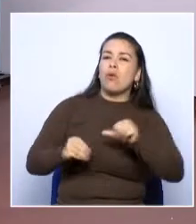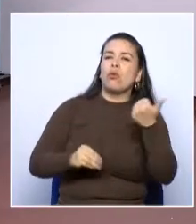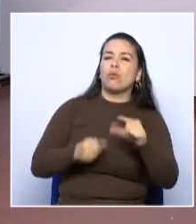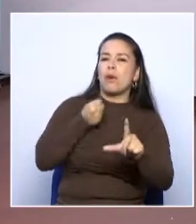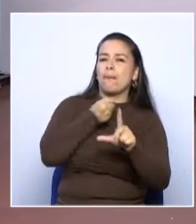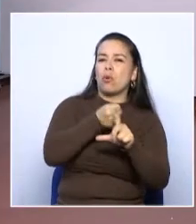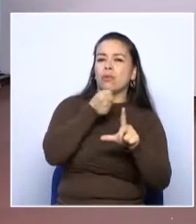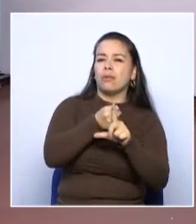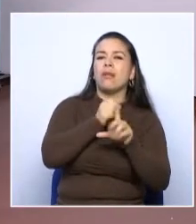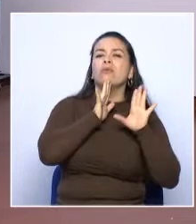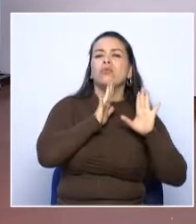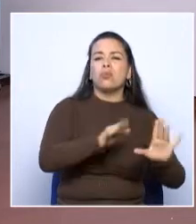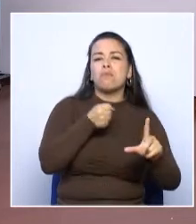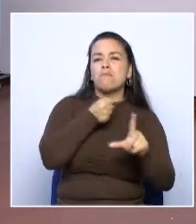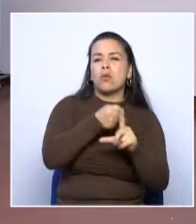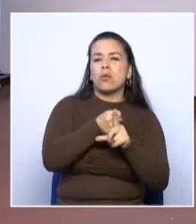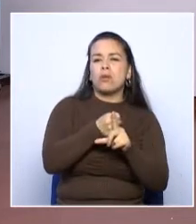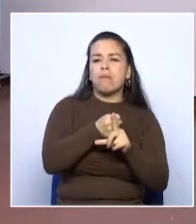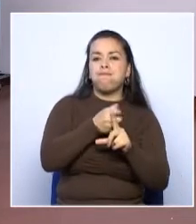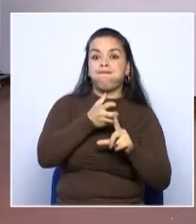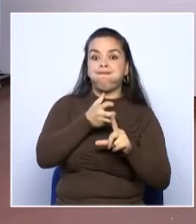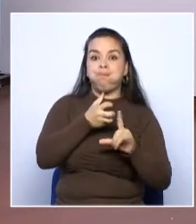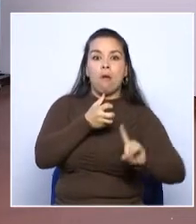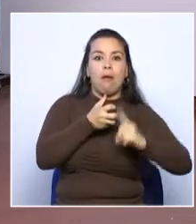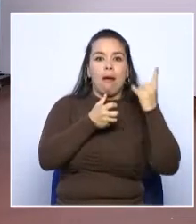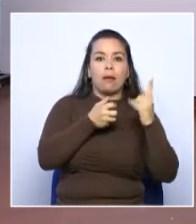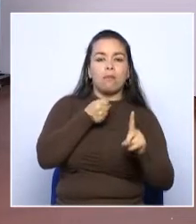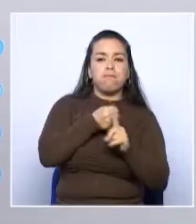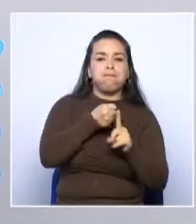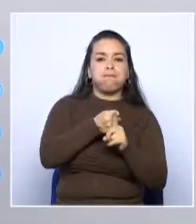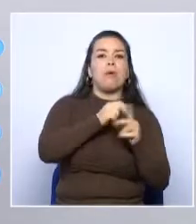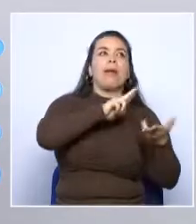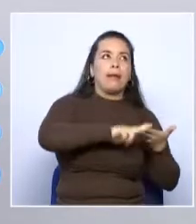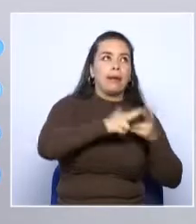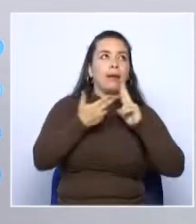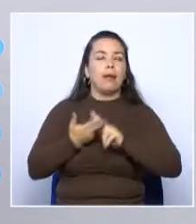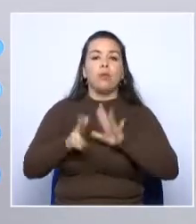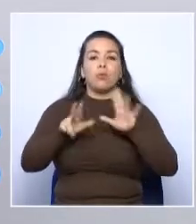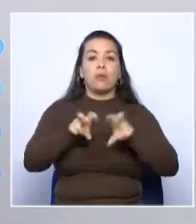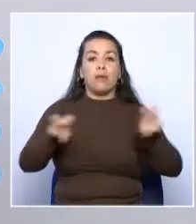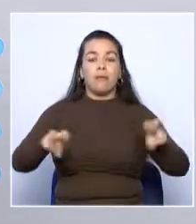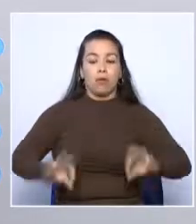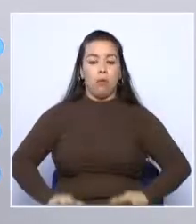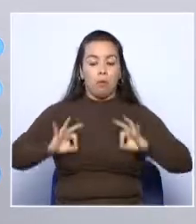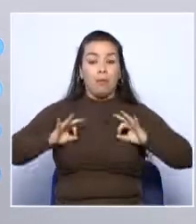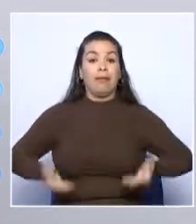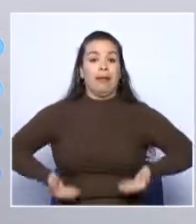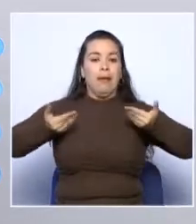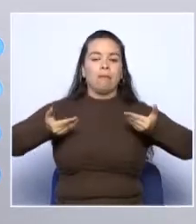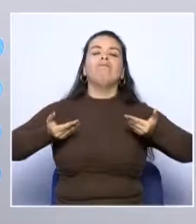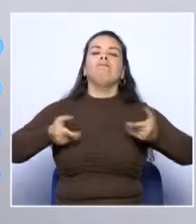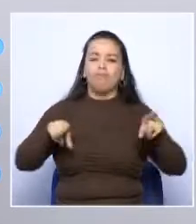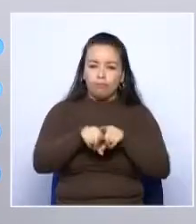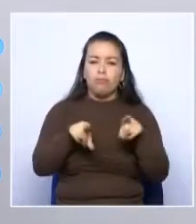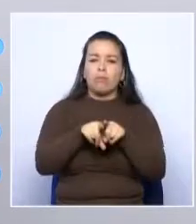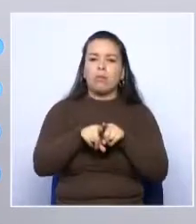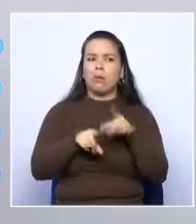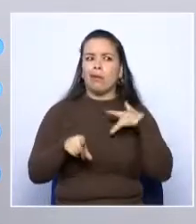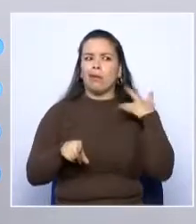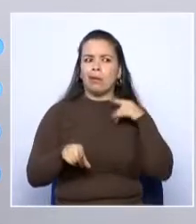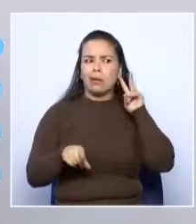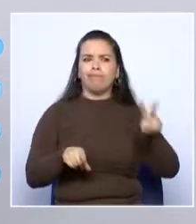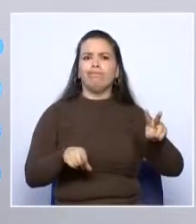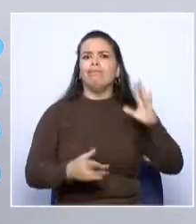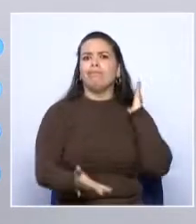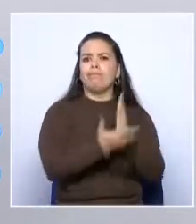por ejemplo, si es una próstata agrandada y se correlaciona con el nivel hormonal elevado, pues igualmente entonces nos va a hacer sospechar más de una